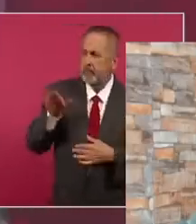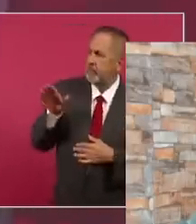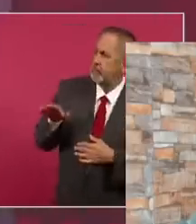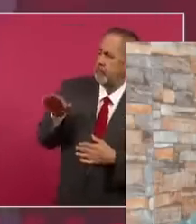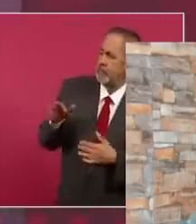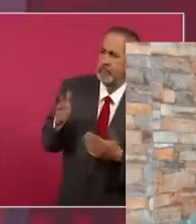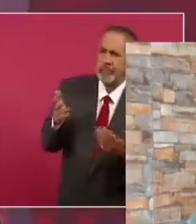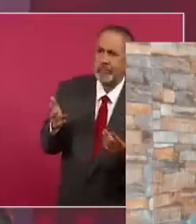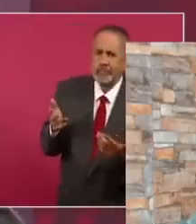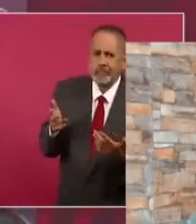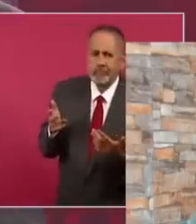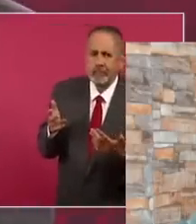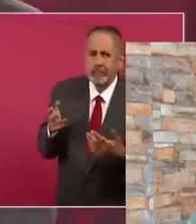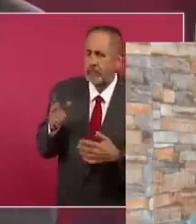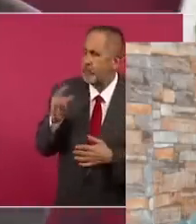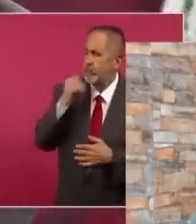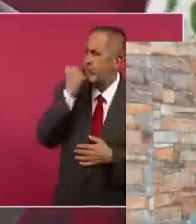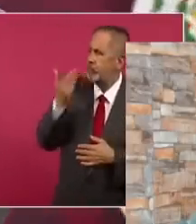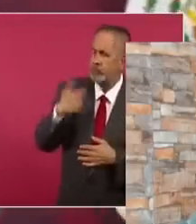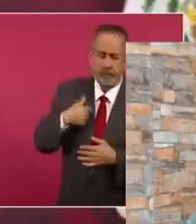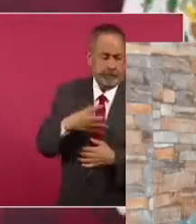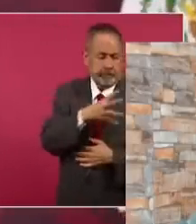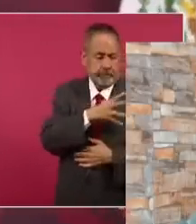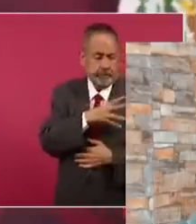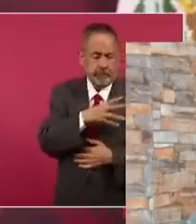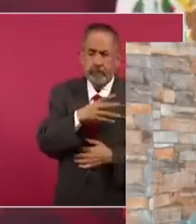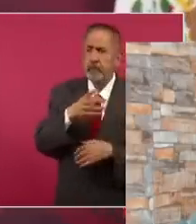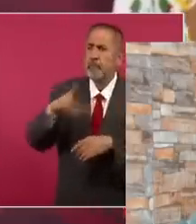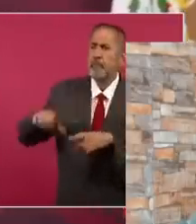permiten a mis hijas